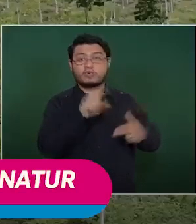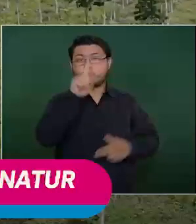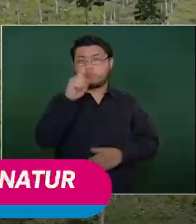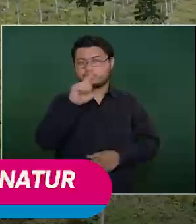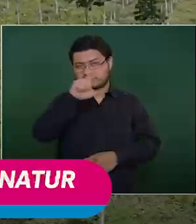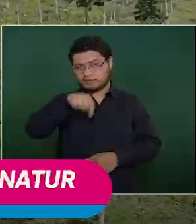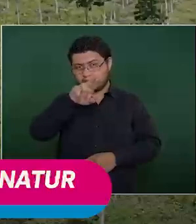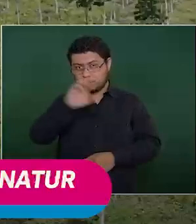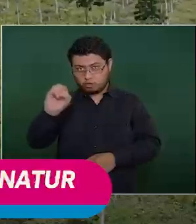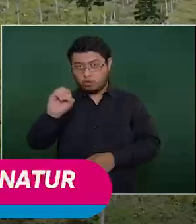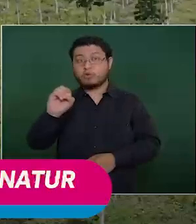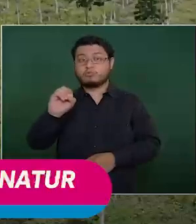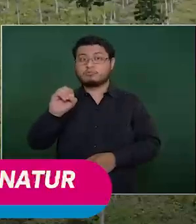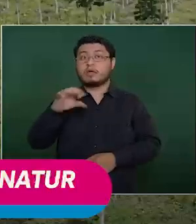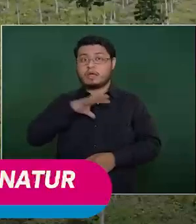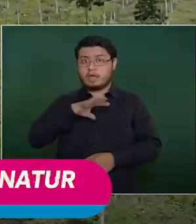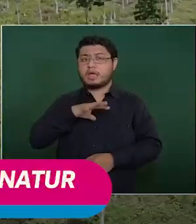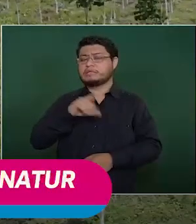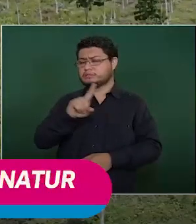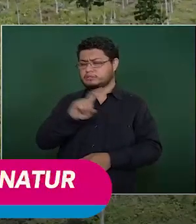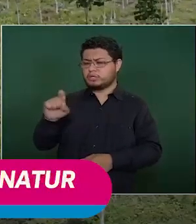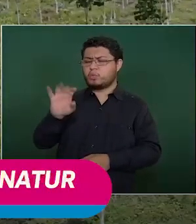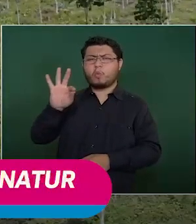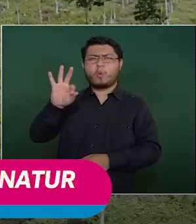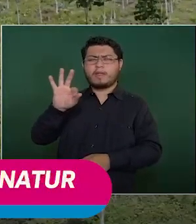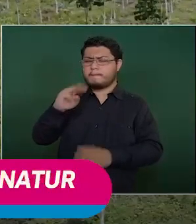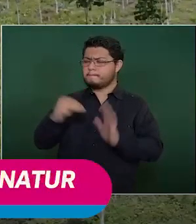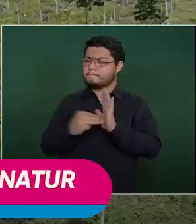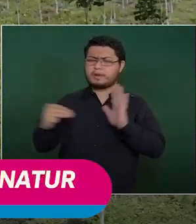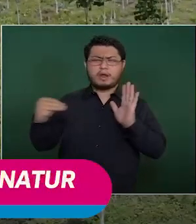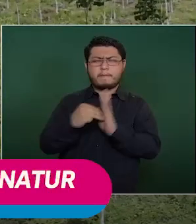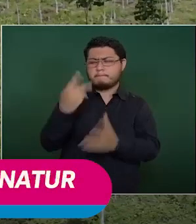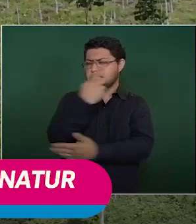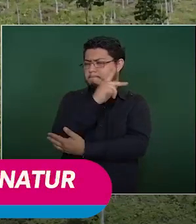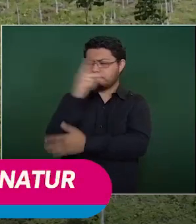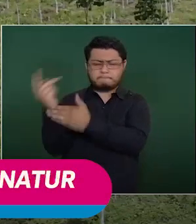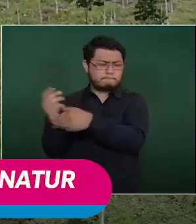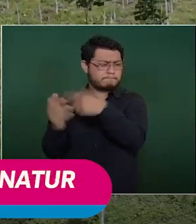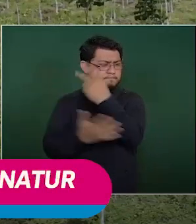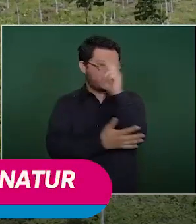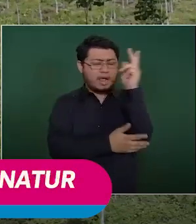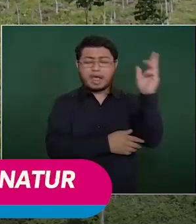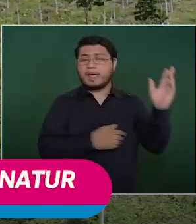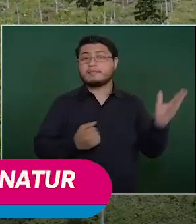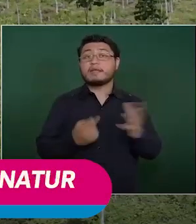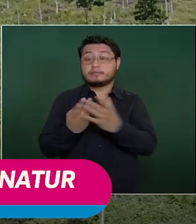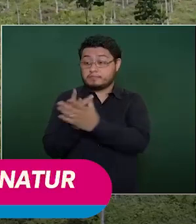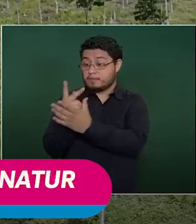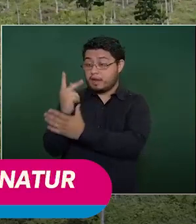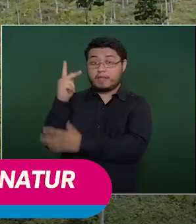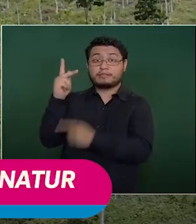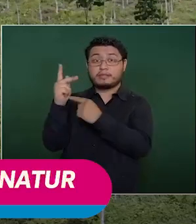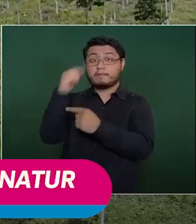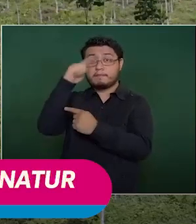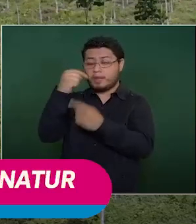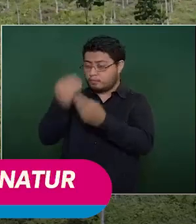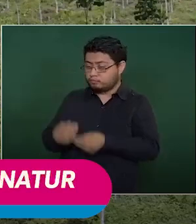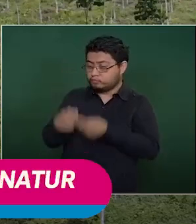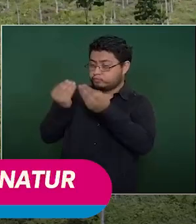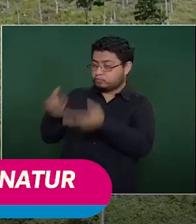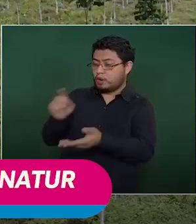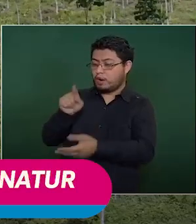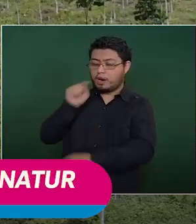Roo, que producen más de 140 millones de plantas adicionales a las que generan los